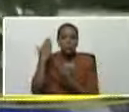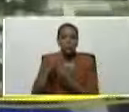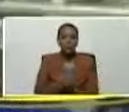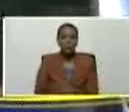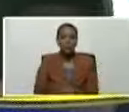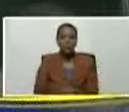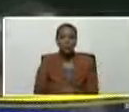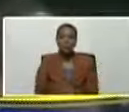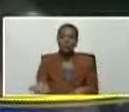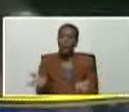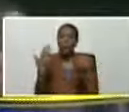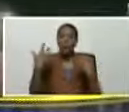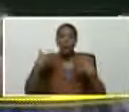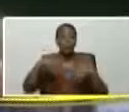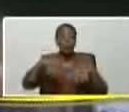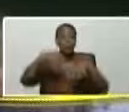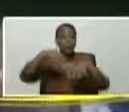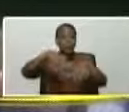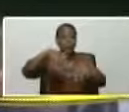Avanza,